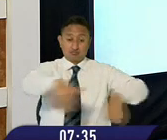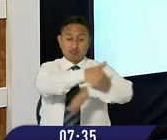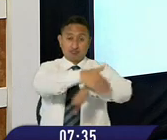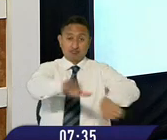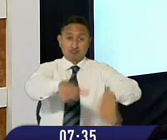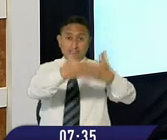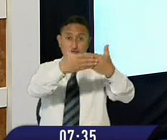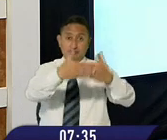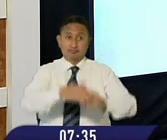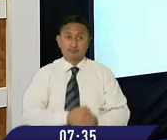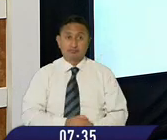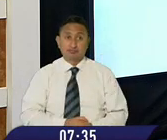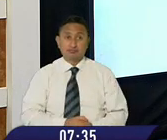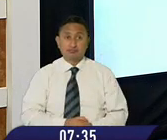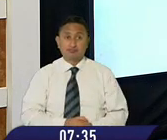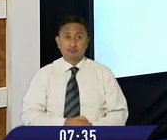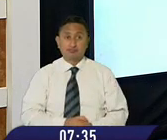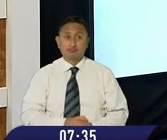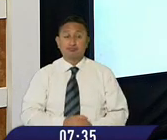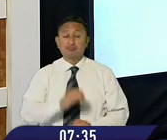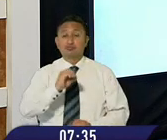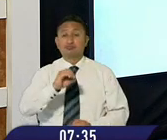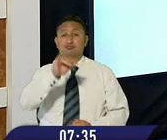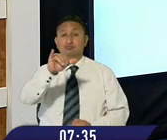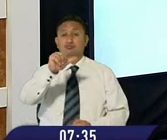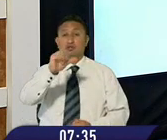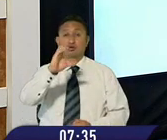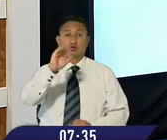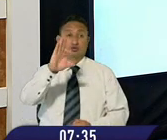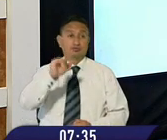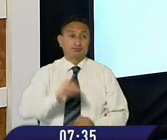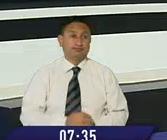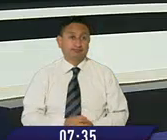vía a la altura justamente de Oyacoto. Diana.